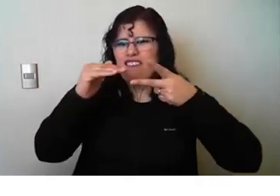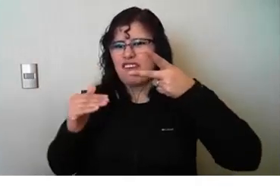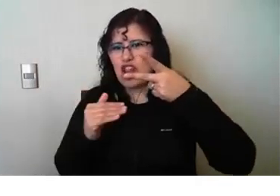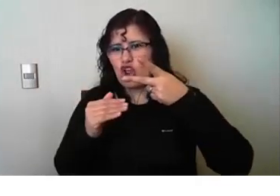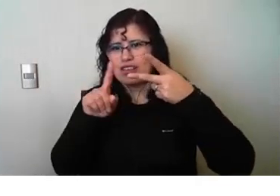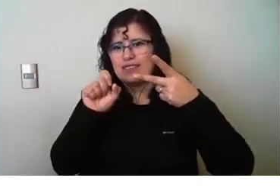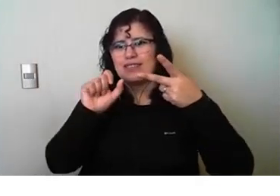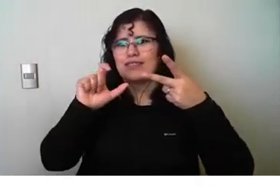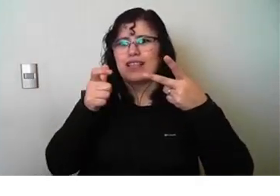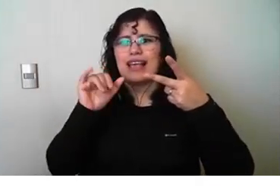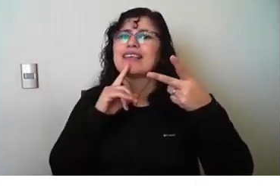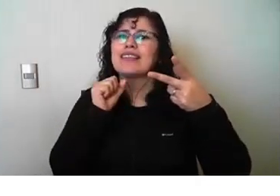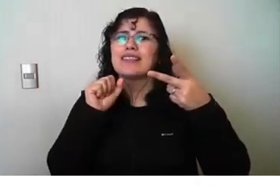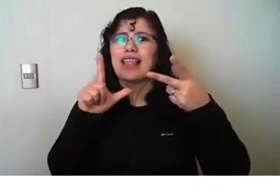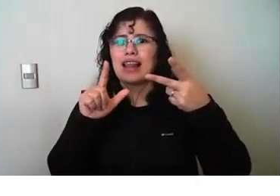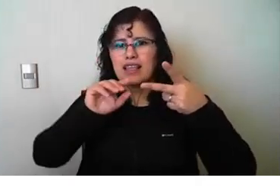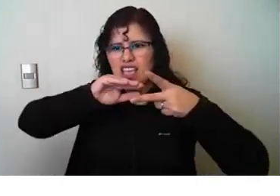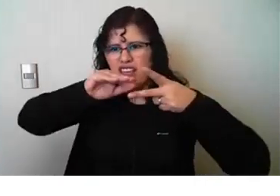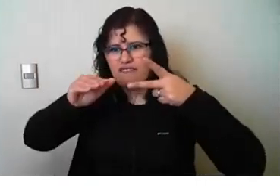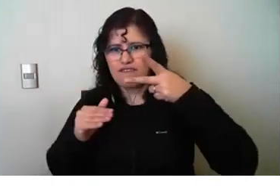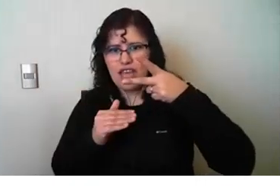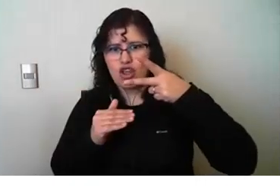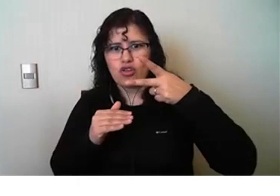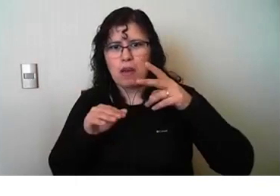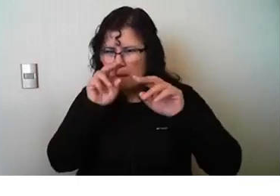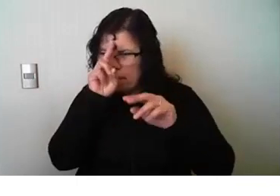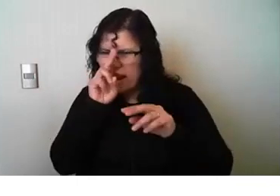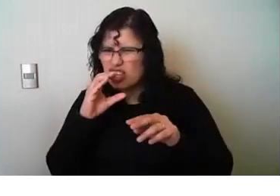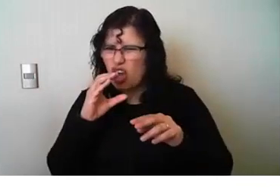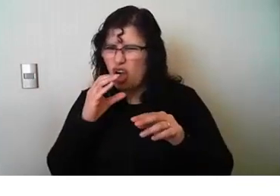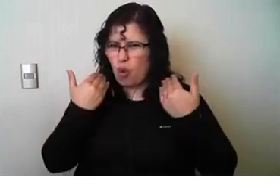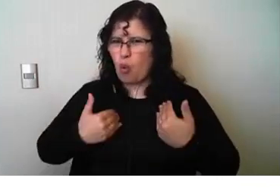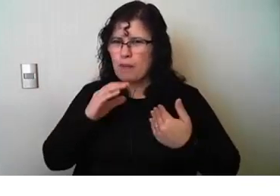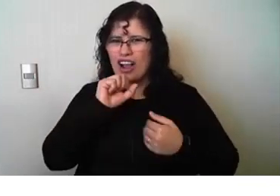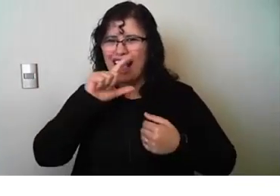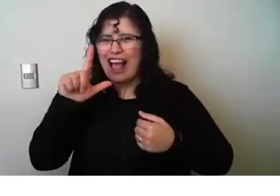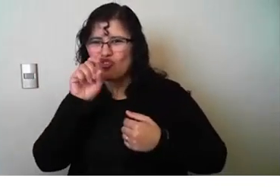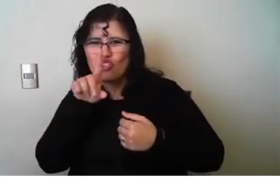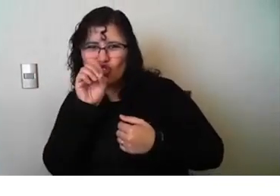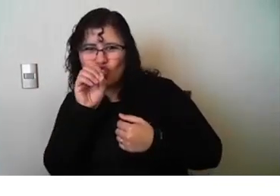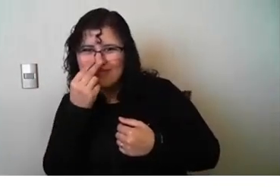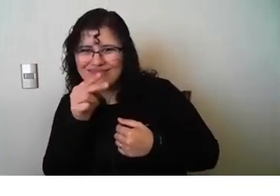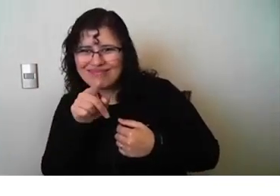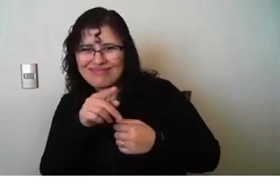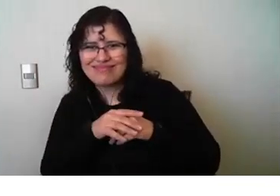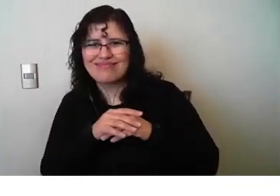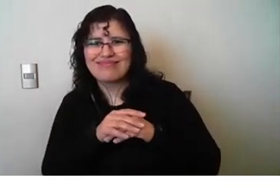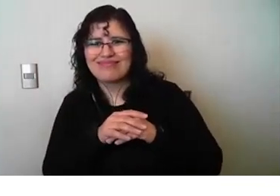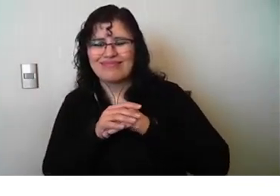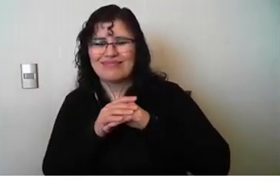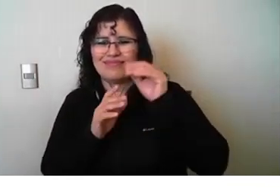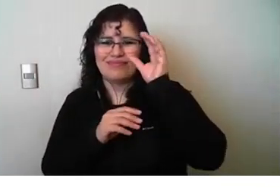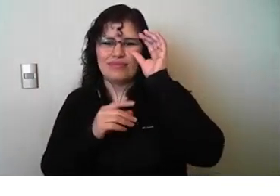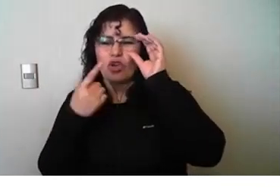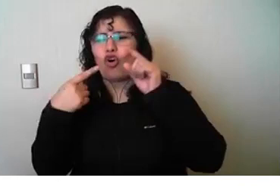la forma de un cuerpo calloso. Seno sagital inferior, seno sagital superior. Otro